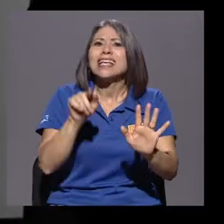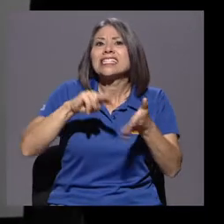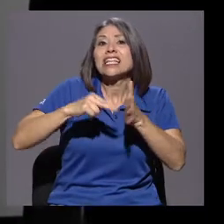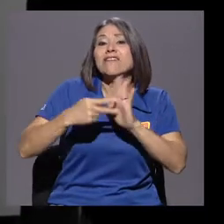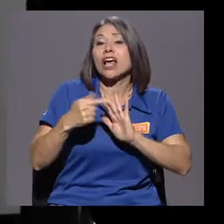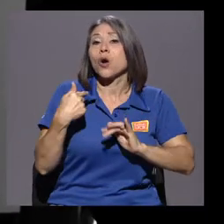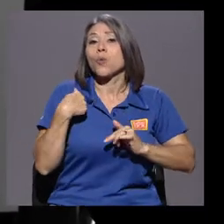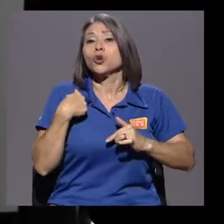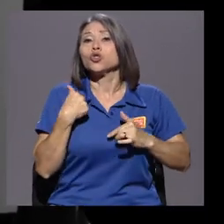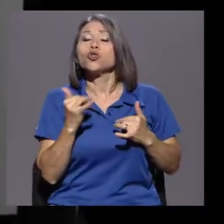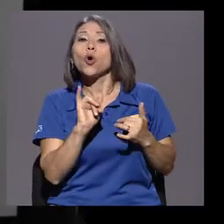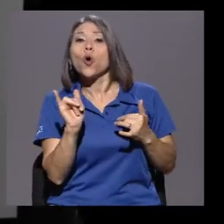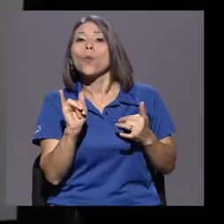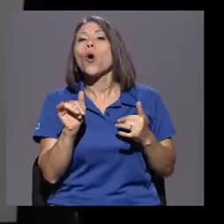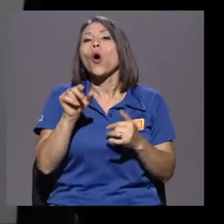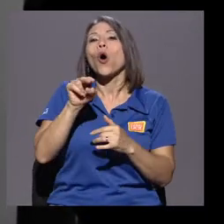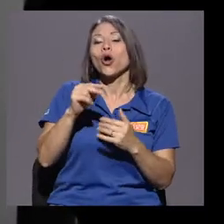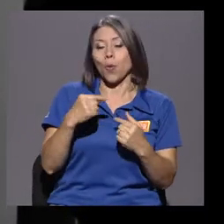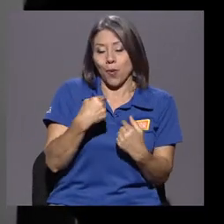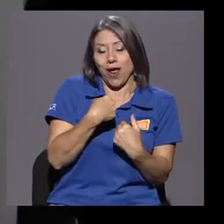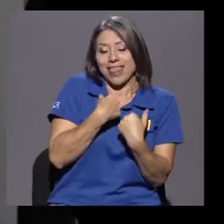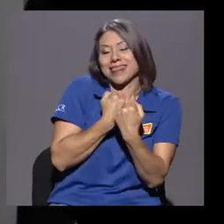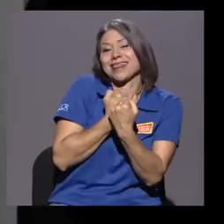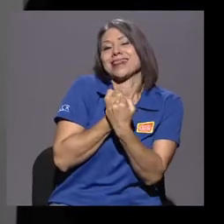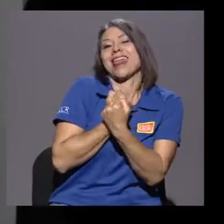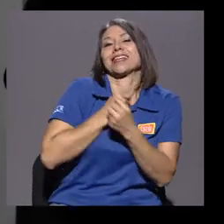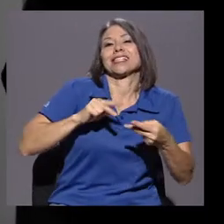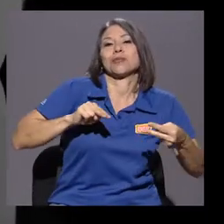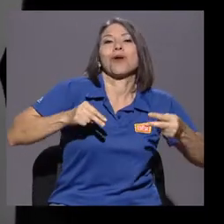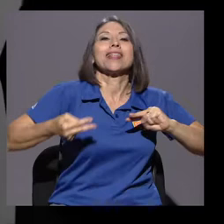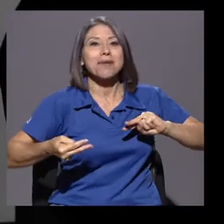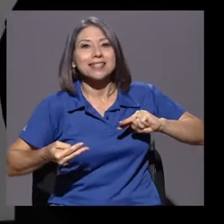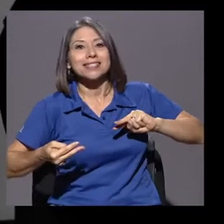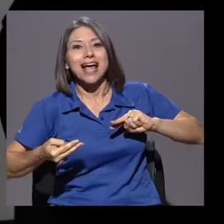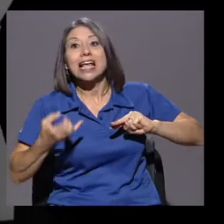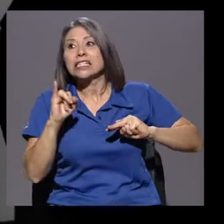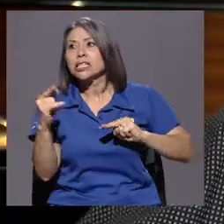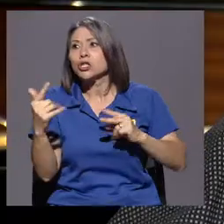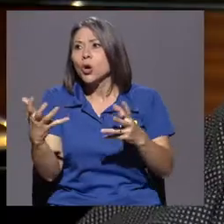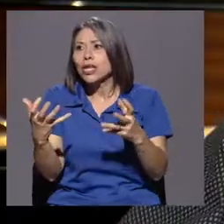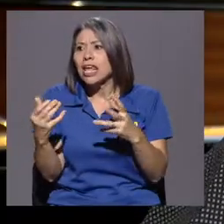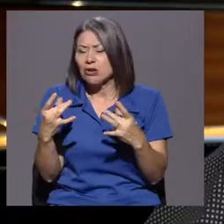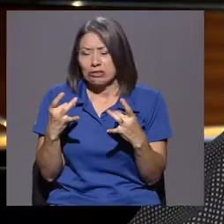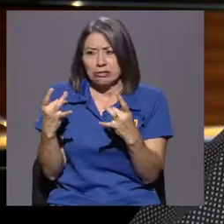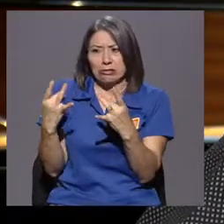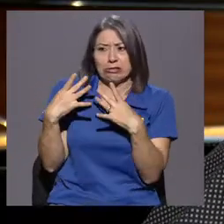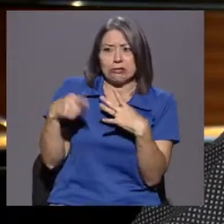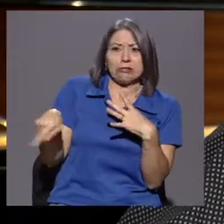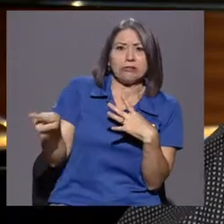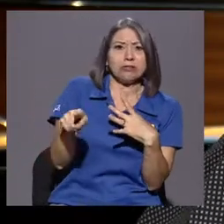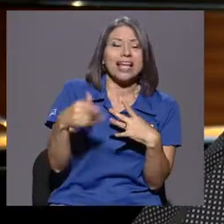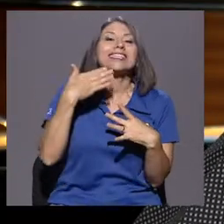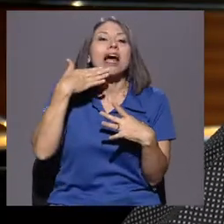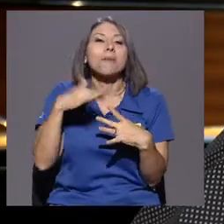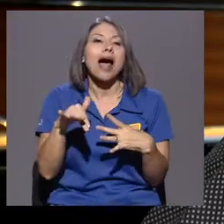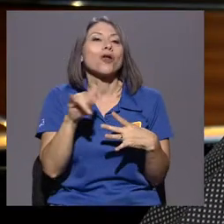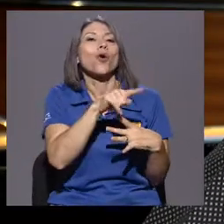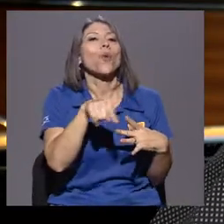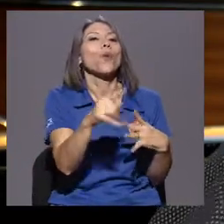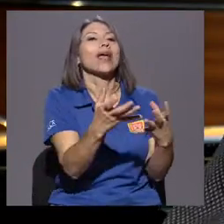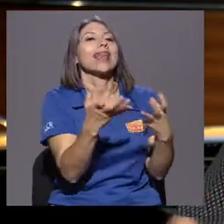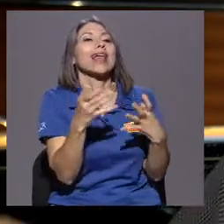narcisismo a la inversa y ex querer ser universalmente odiado es tan malo como querer ser universalmente